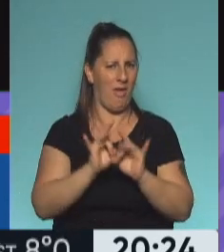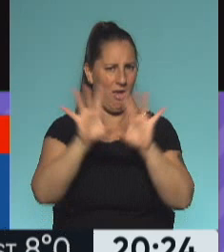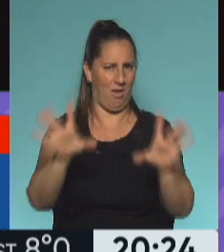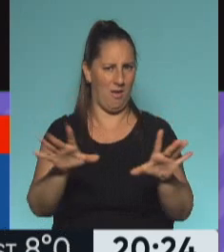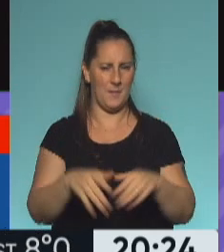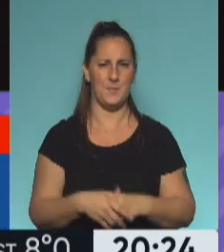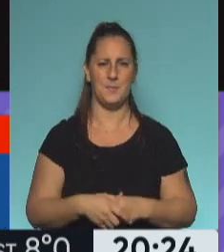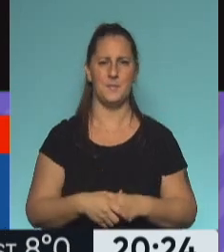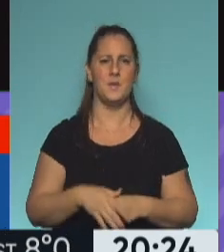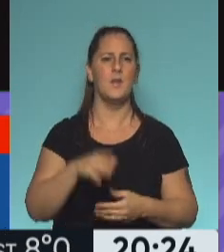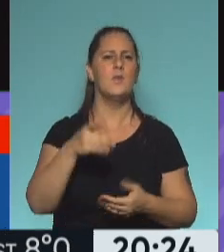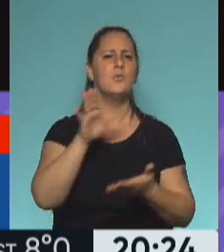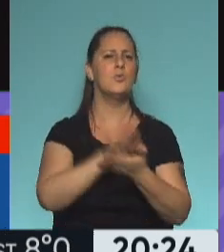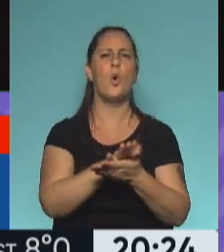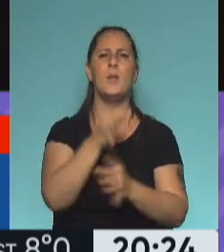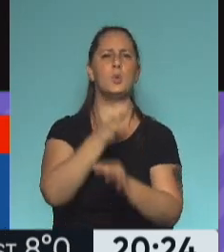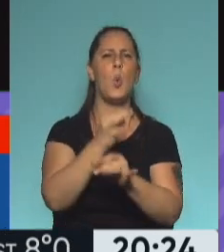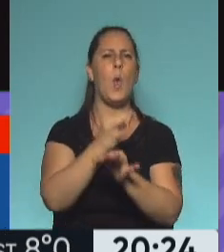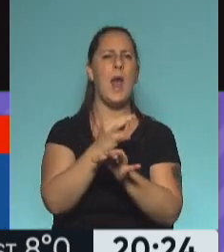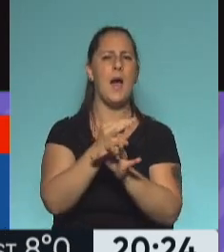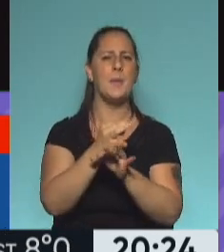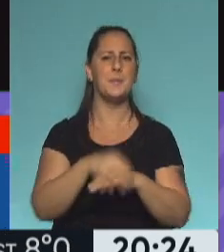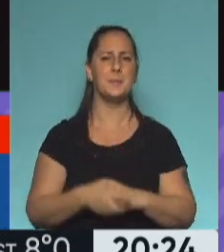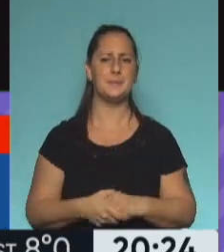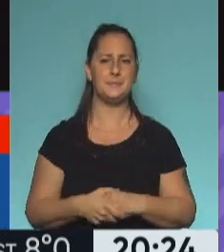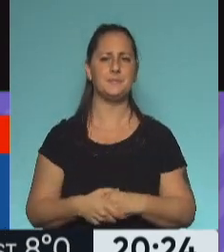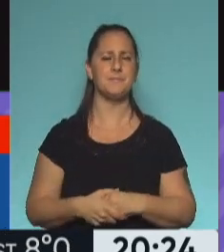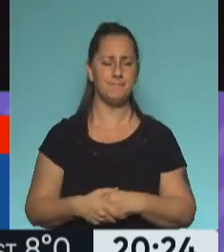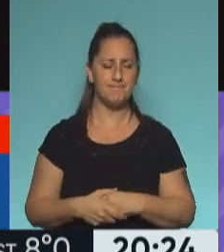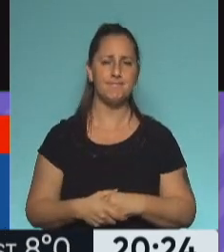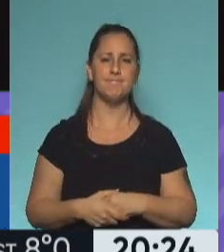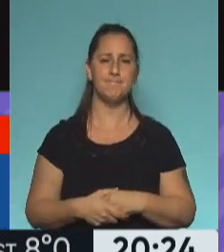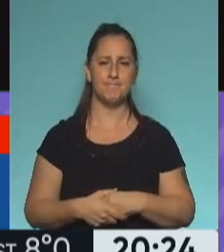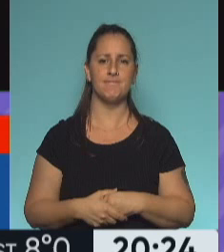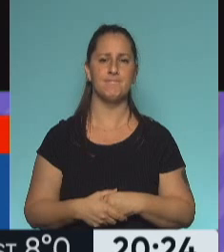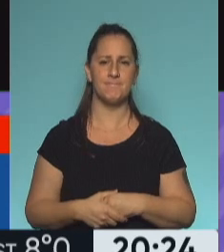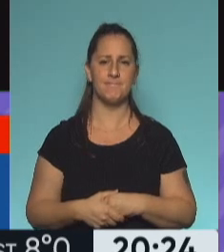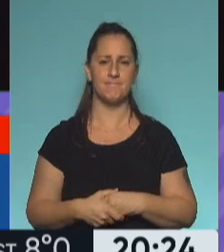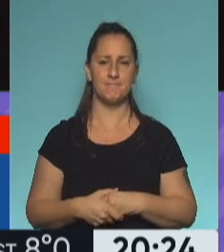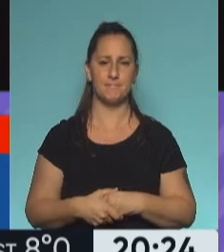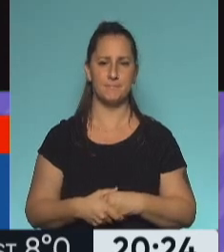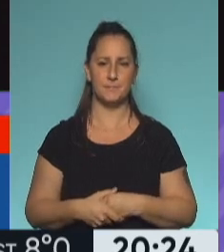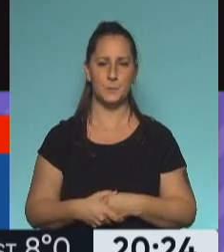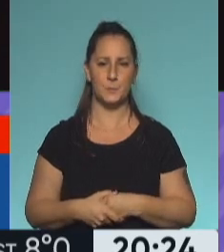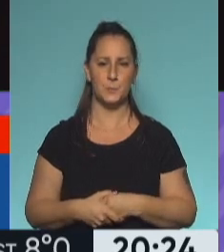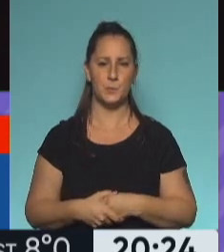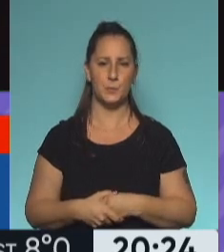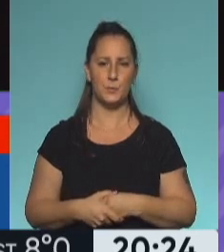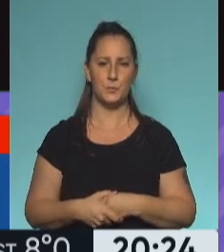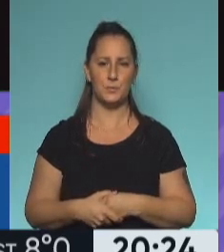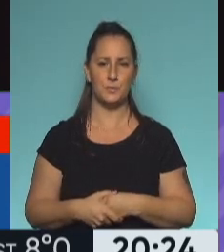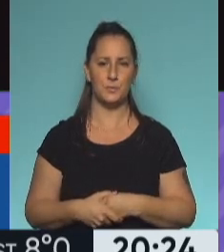queda todavía el tema de las escuelas, a ver, que le planteaba Silvia. Sí, mire, eso es algo que podemos tomar